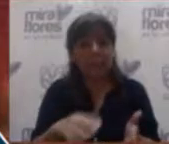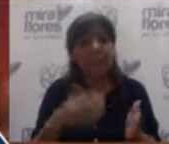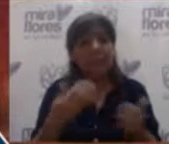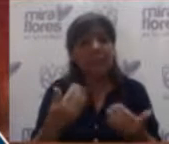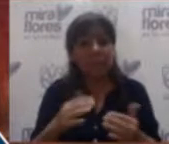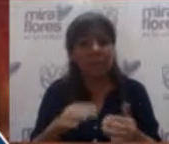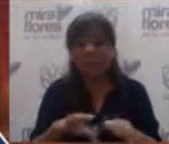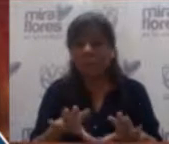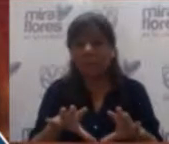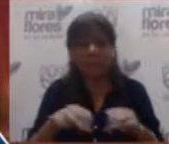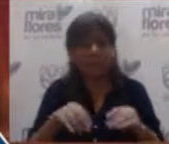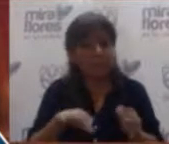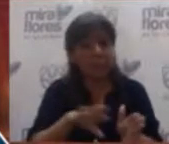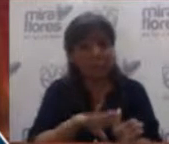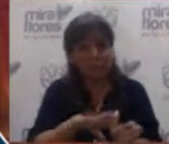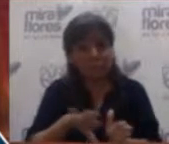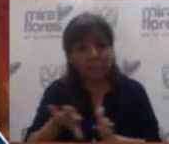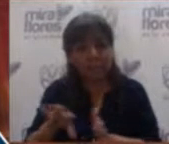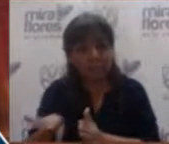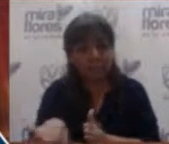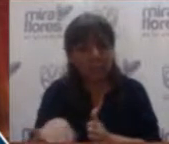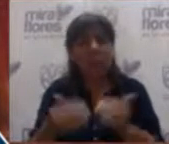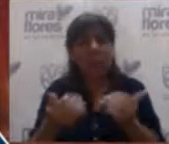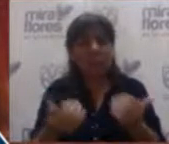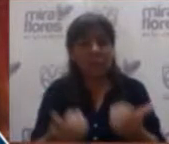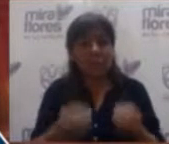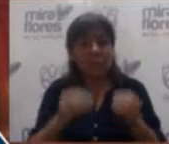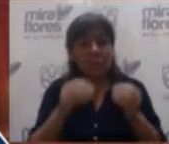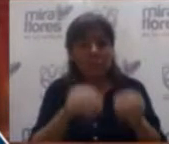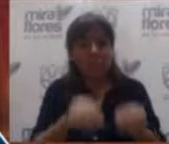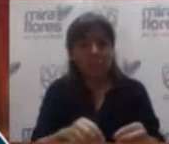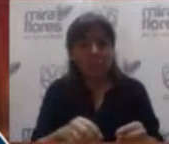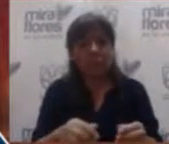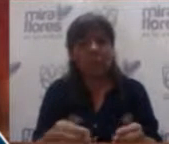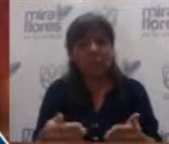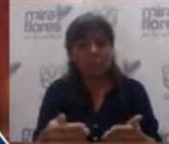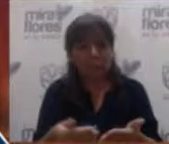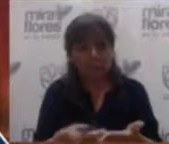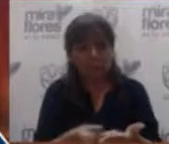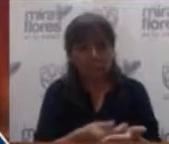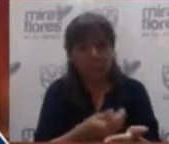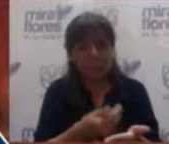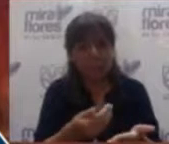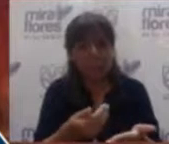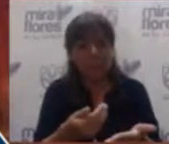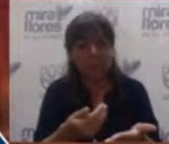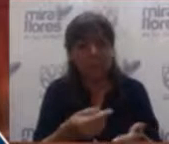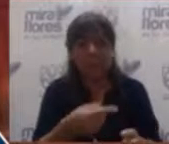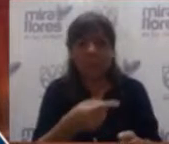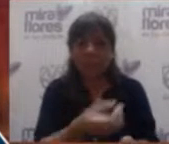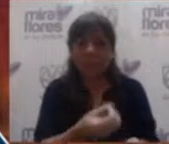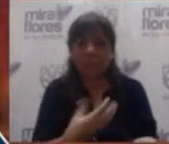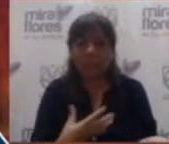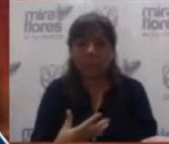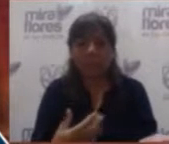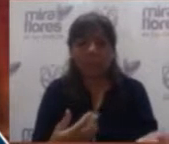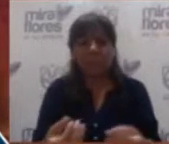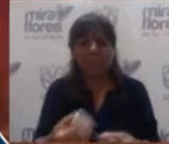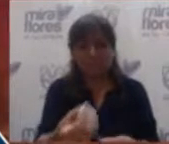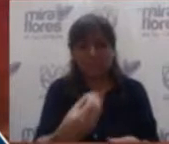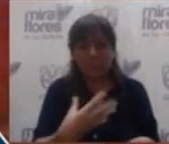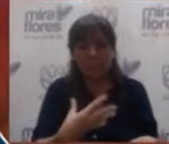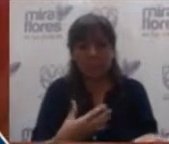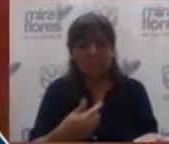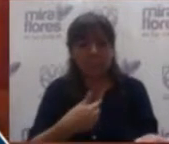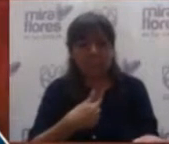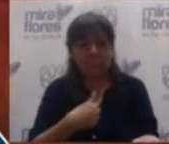plan en general, o sea, hay algunas actas, ponía como ejemplo la de esta fecha, porque está claro, en el audio dice muy claro que yo hablo de un